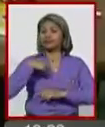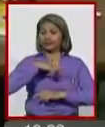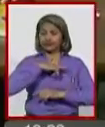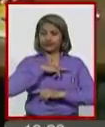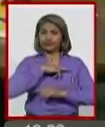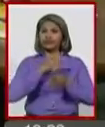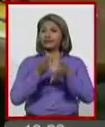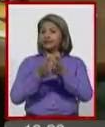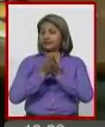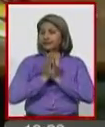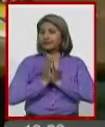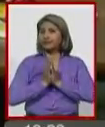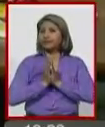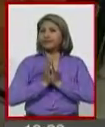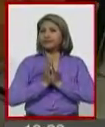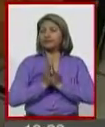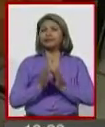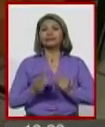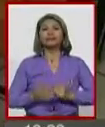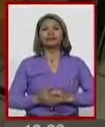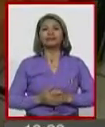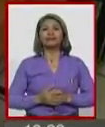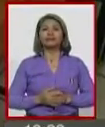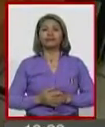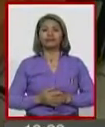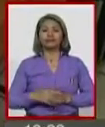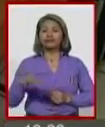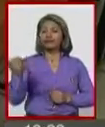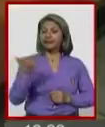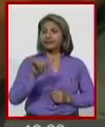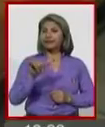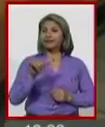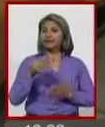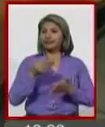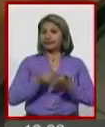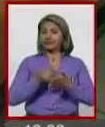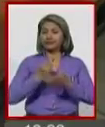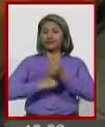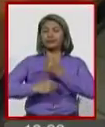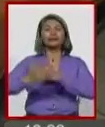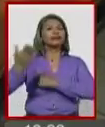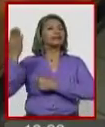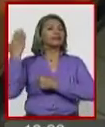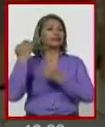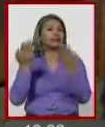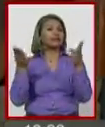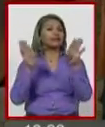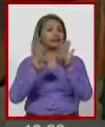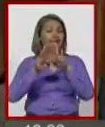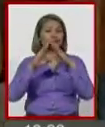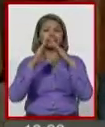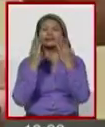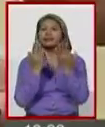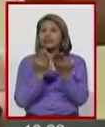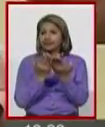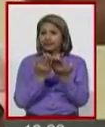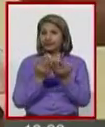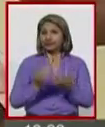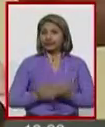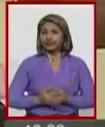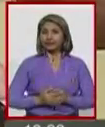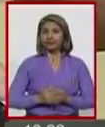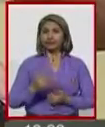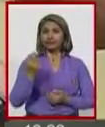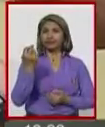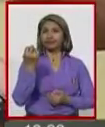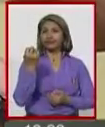nosotros pedíamos que sea el mismo monto. El año pasado se cerraron colegios. ¿Cuántos